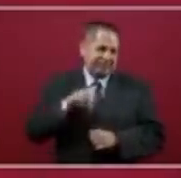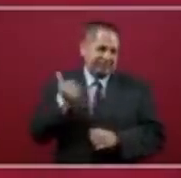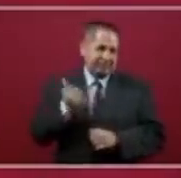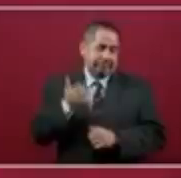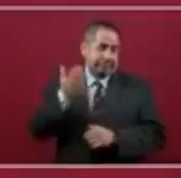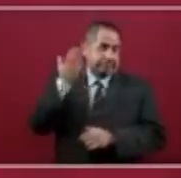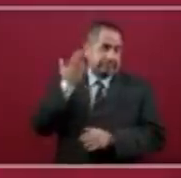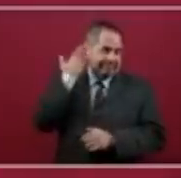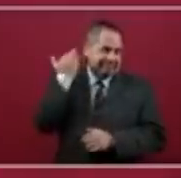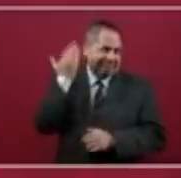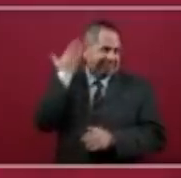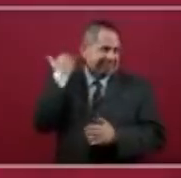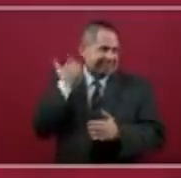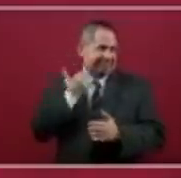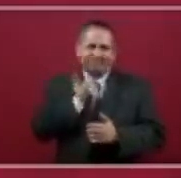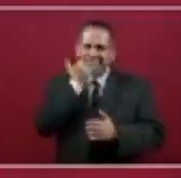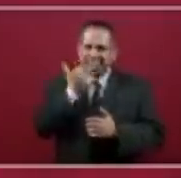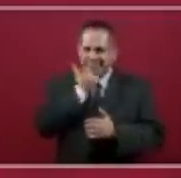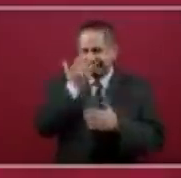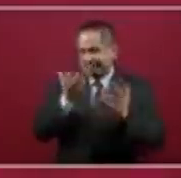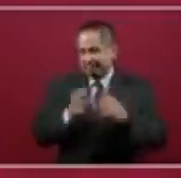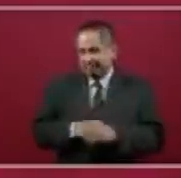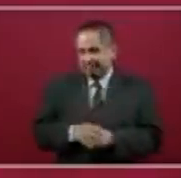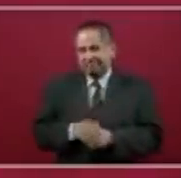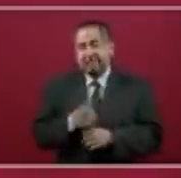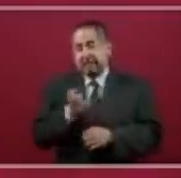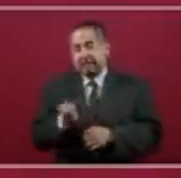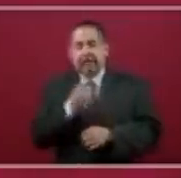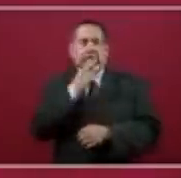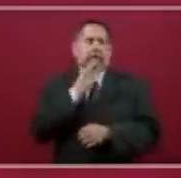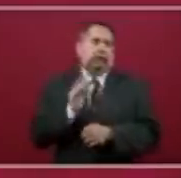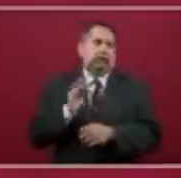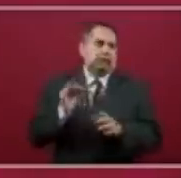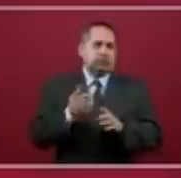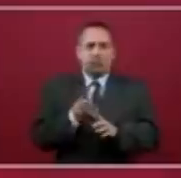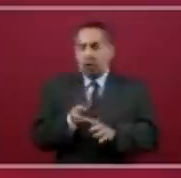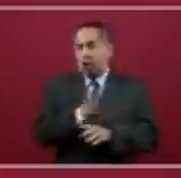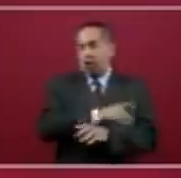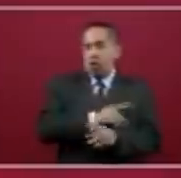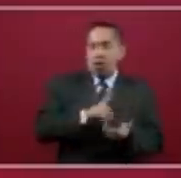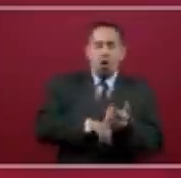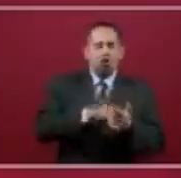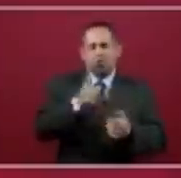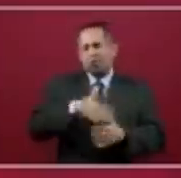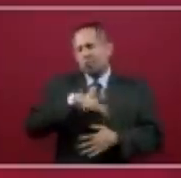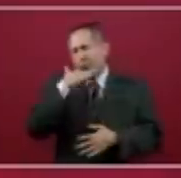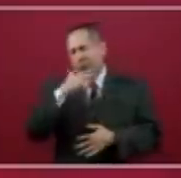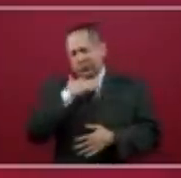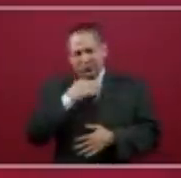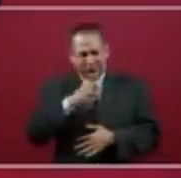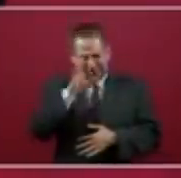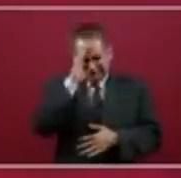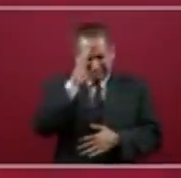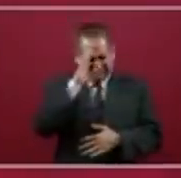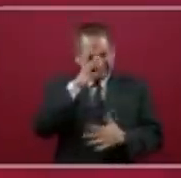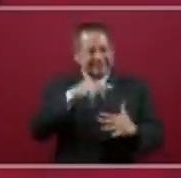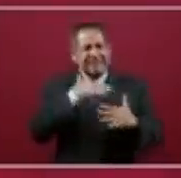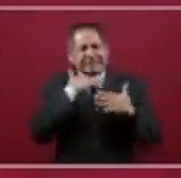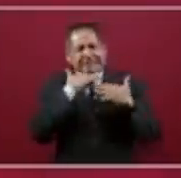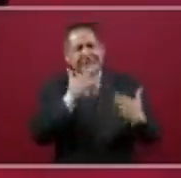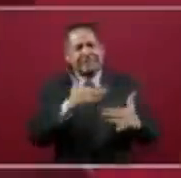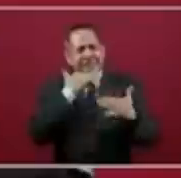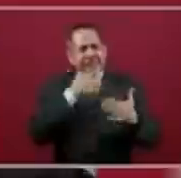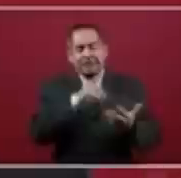errores, esto es un error menor en comparación con la corrupción, que fue el distintivo